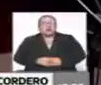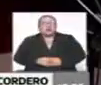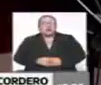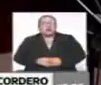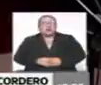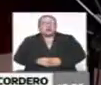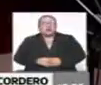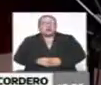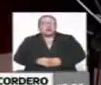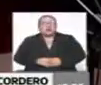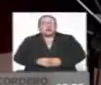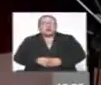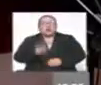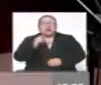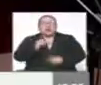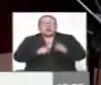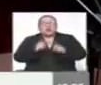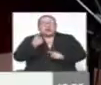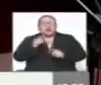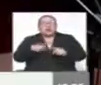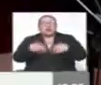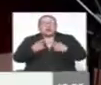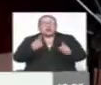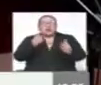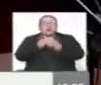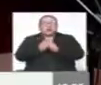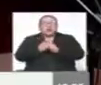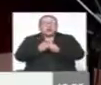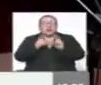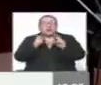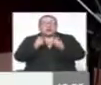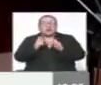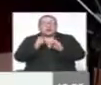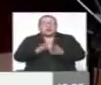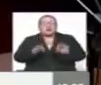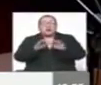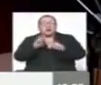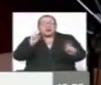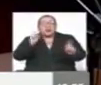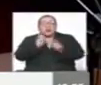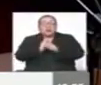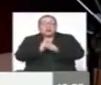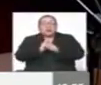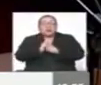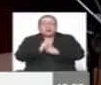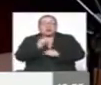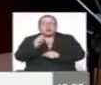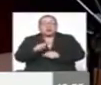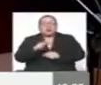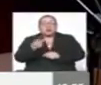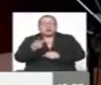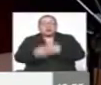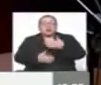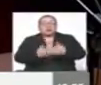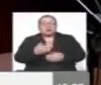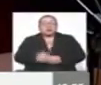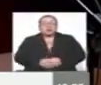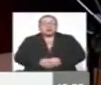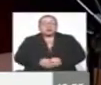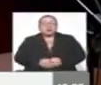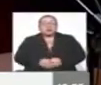a al trabajador con el que conversaba y que le exigía que le di la parte